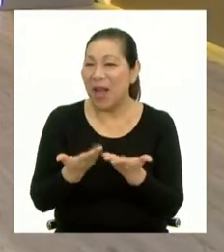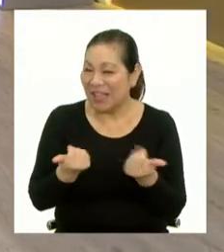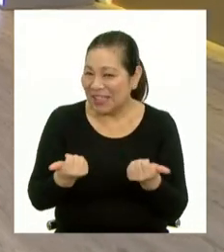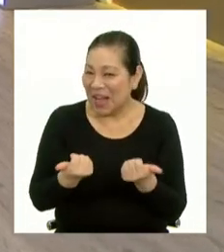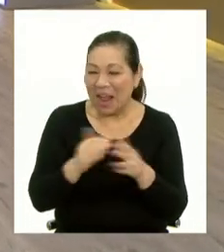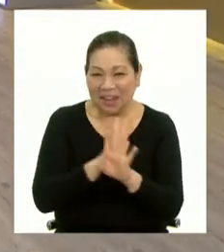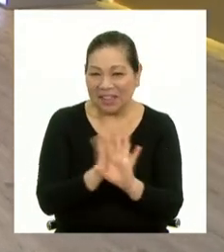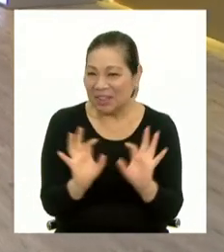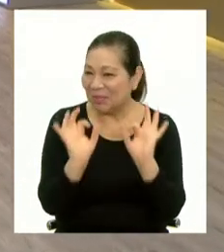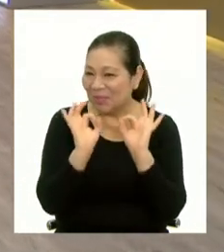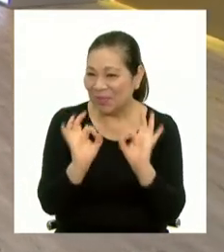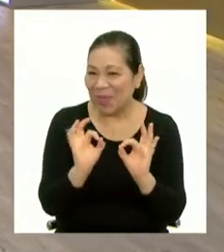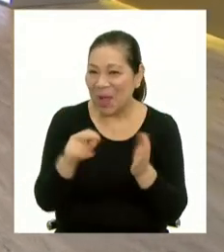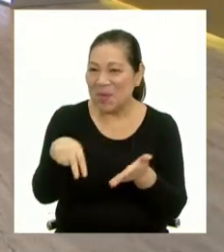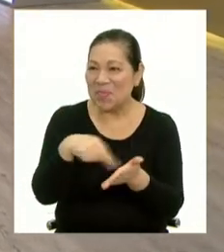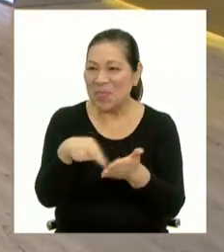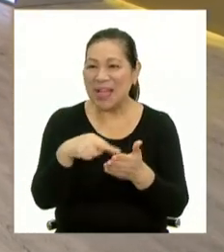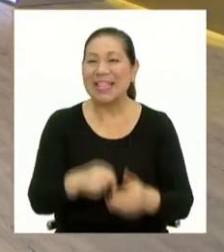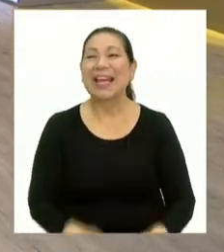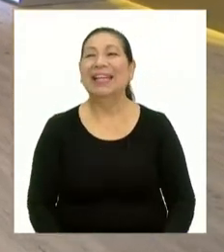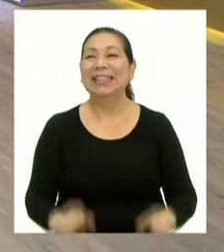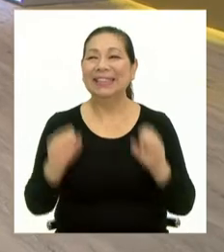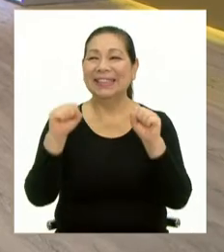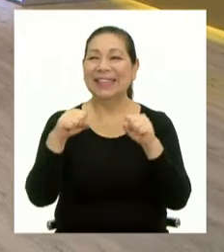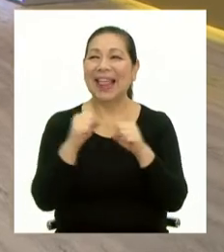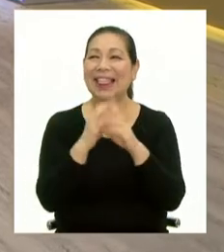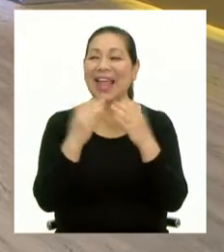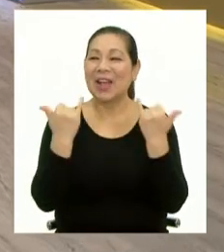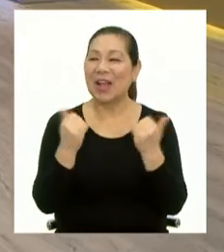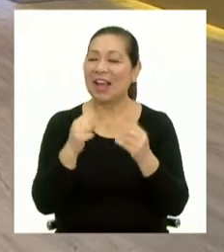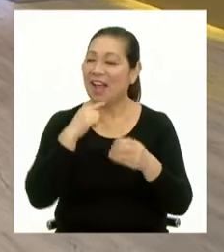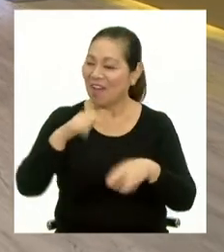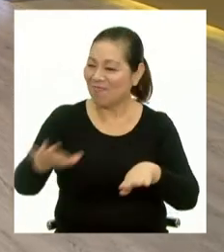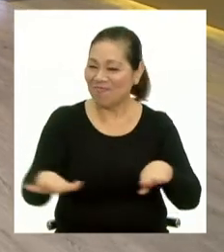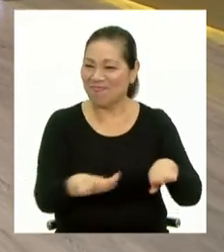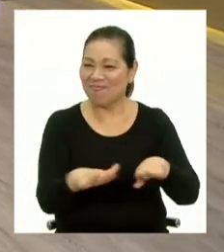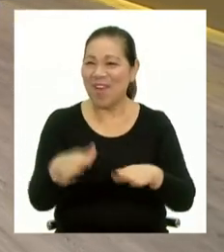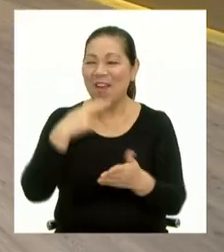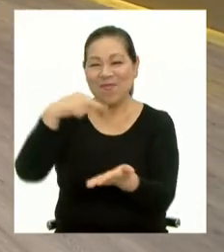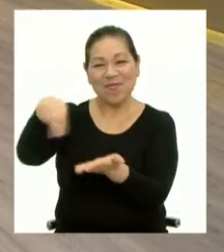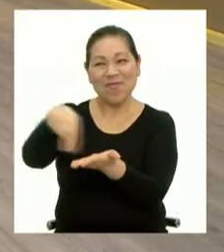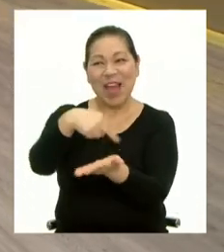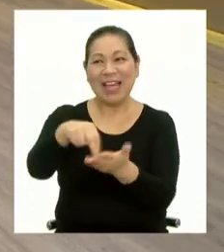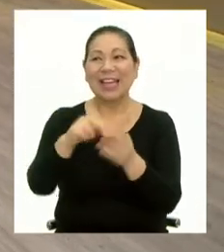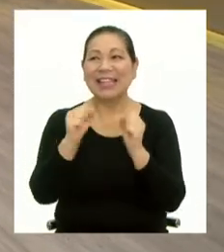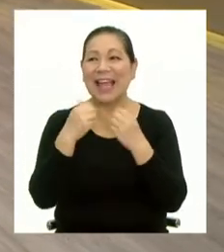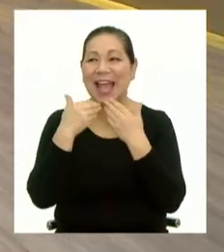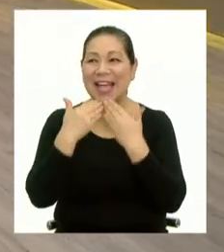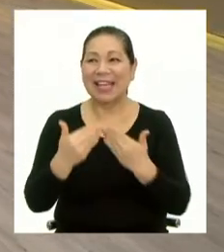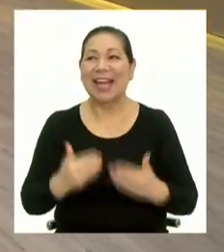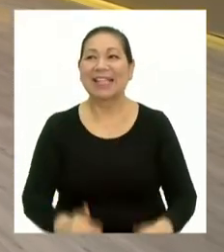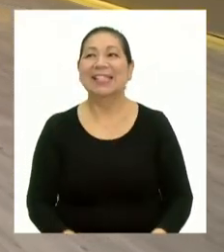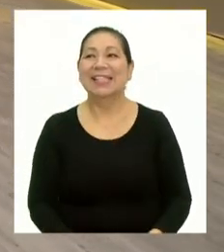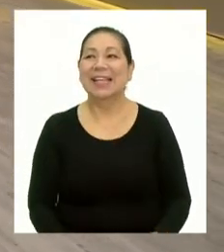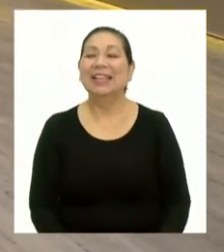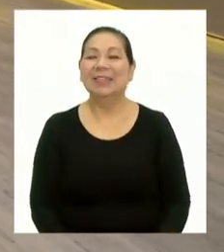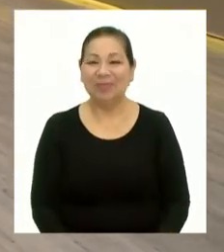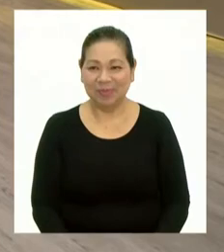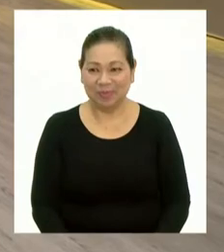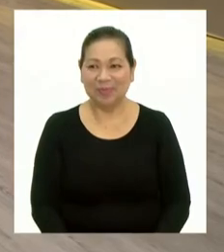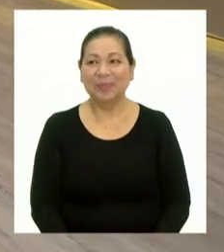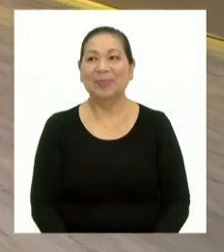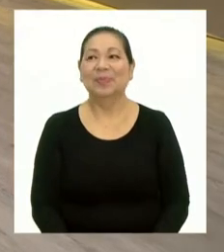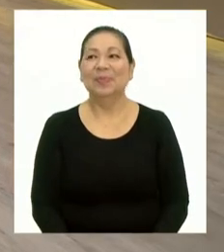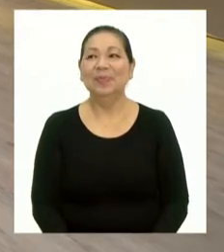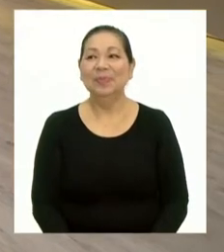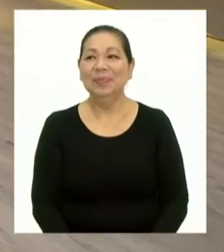Raúl? ¿Listo para el baile? ¿Cómo estás? Así es, el día de hoy empezamos zapateando. Zapateando, Paola, sí, claro, tiene que ser. Por supuesto, gracias por el pase, Panichellay, Paolacha,